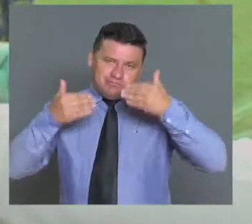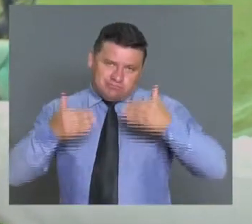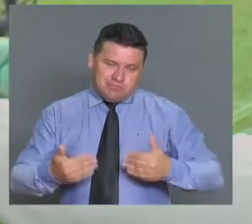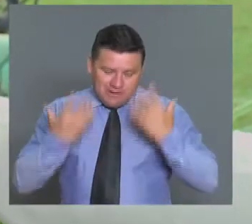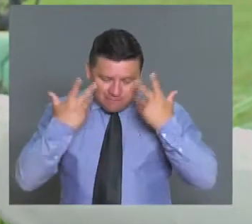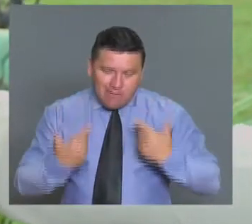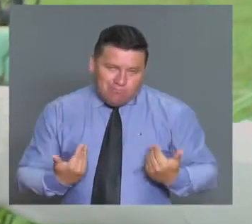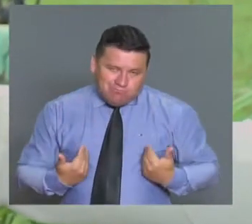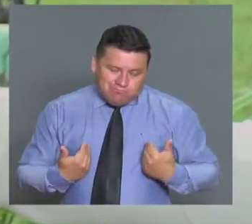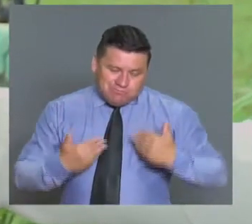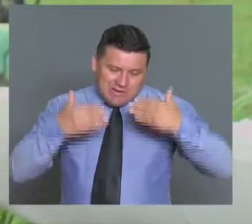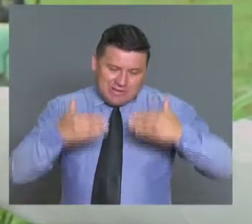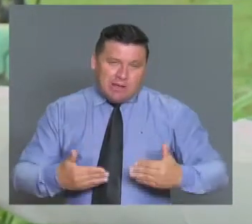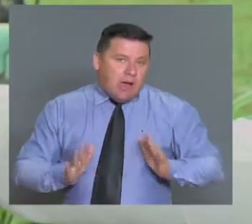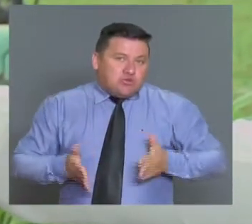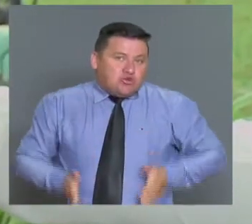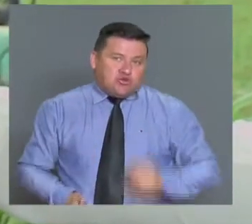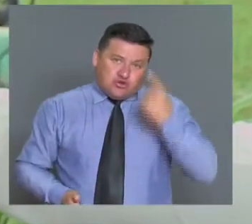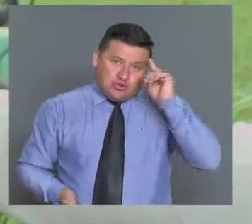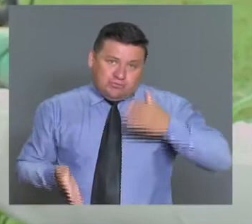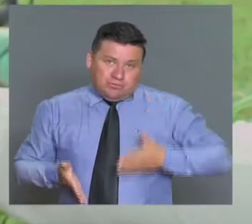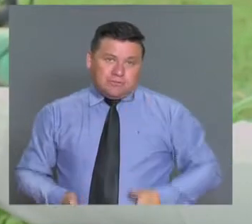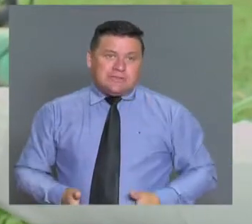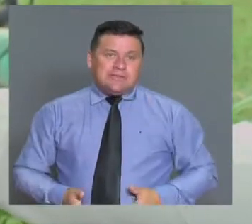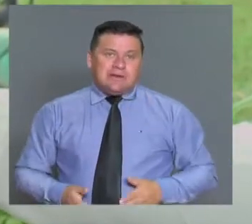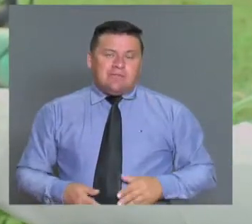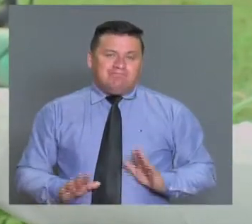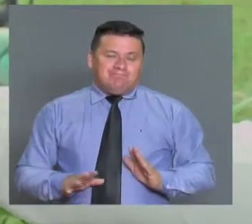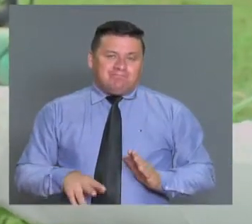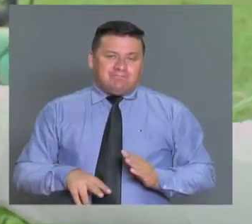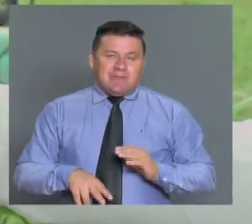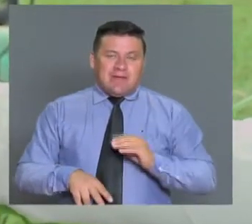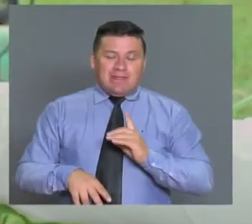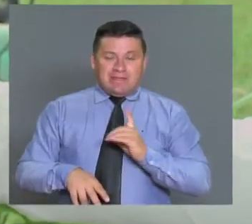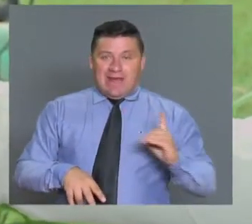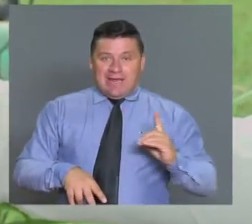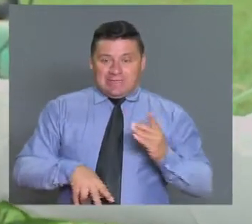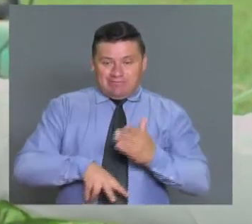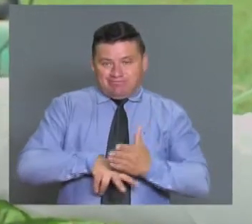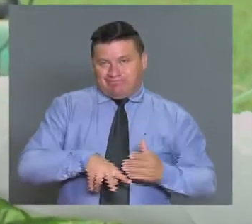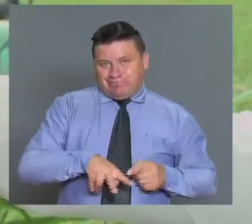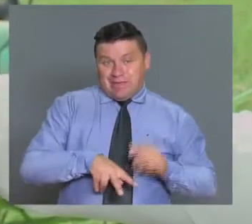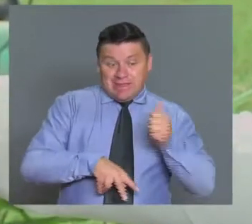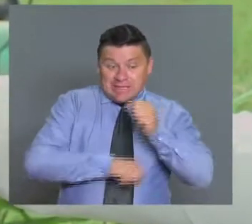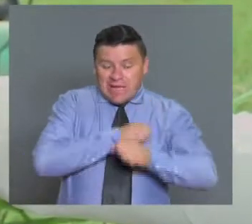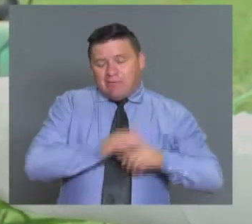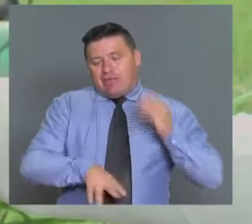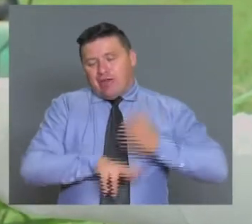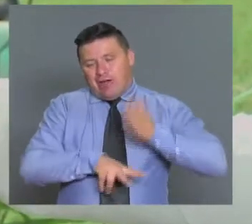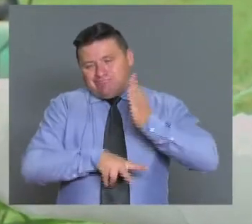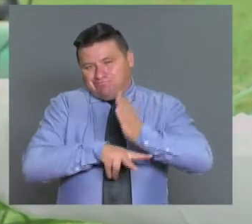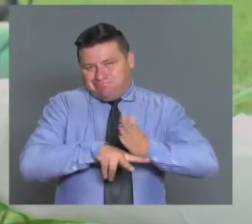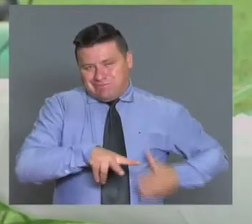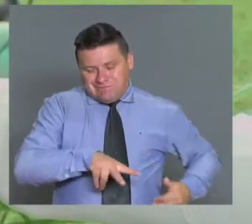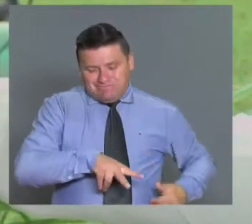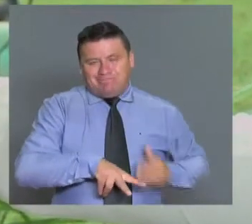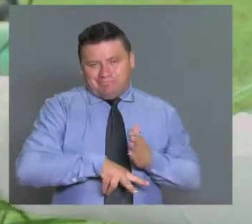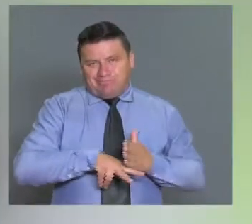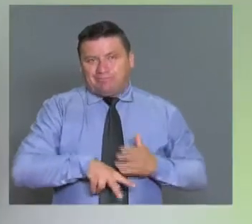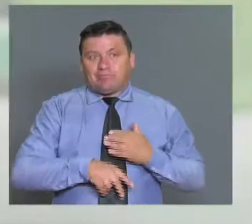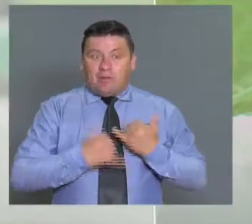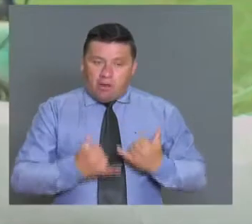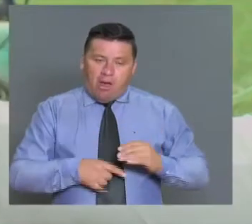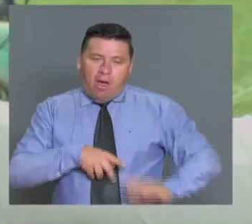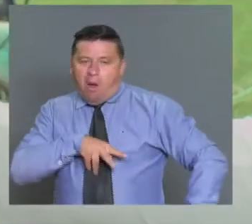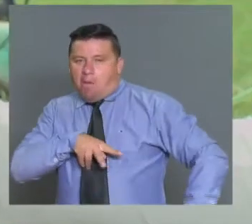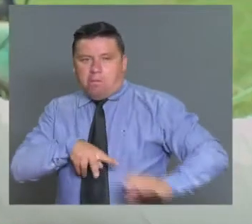discapacidad física que es de nacimiento, tuve una malformación en mi pierna derecha y a los 10 años tuvieron que amputarme la pierna y pues desde esa edad tengo